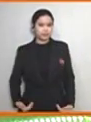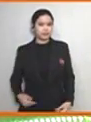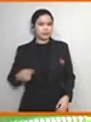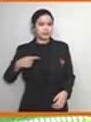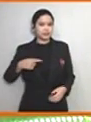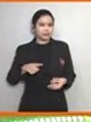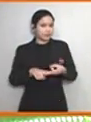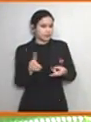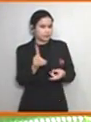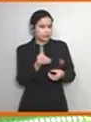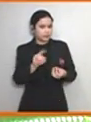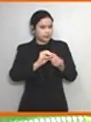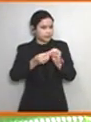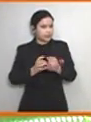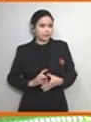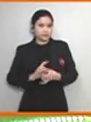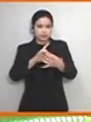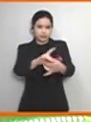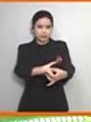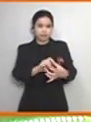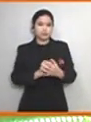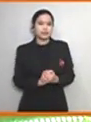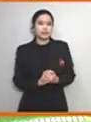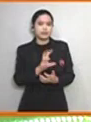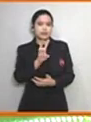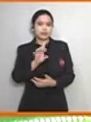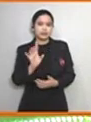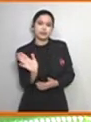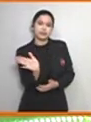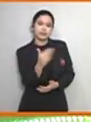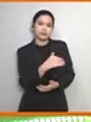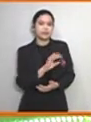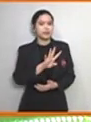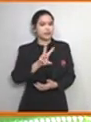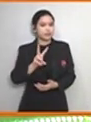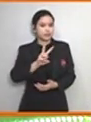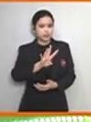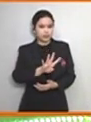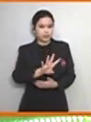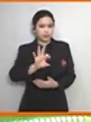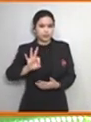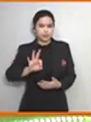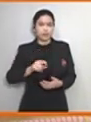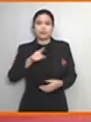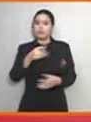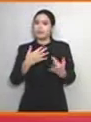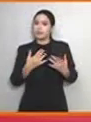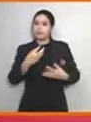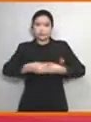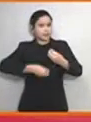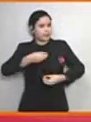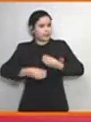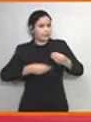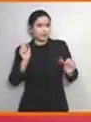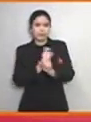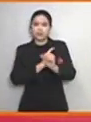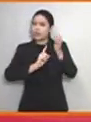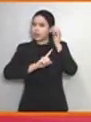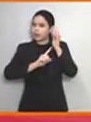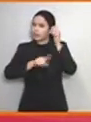muslo derecho, con los números que se le relacionan 68 y 49. Pero si estás esperando la esfera ganadora de Multi